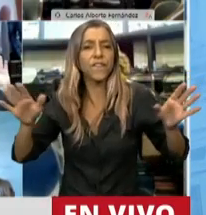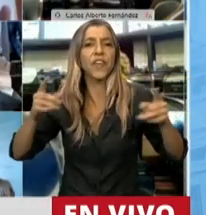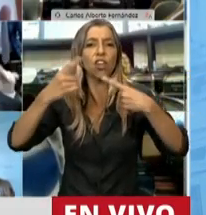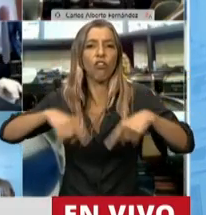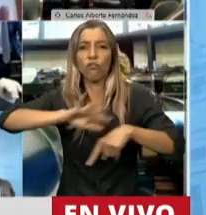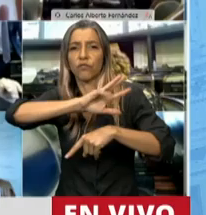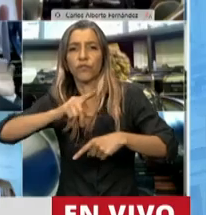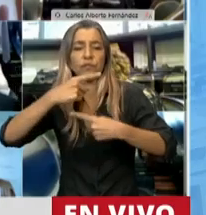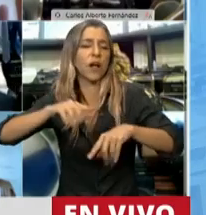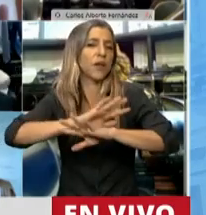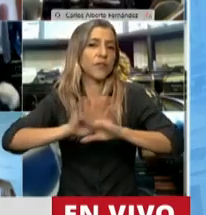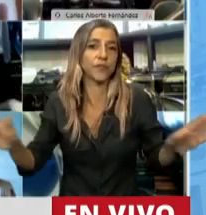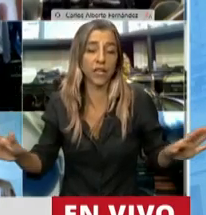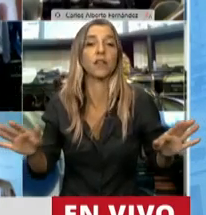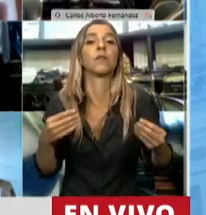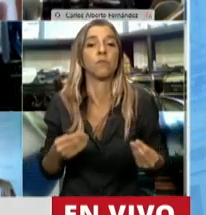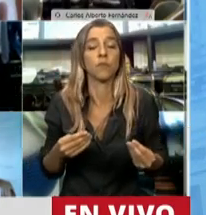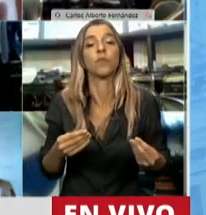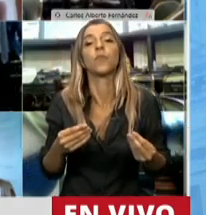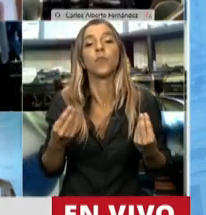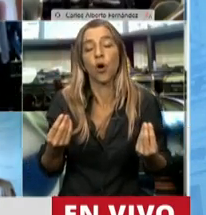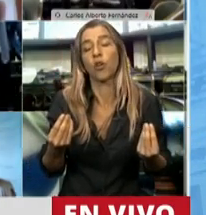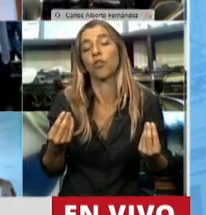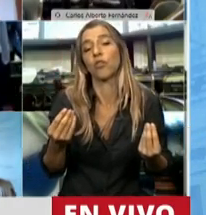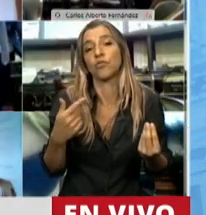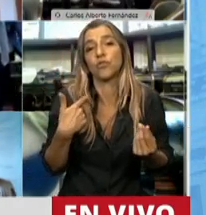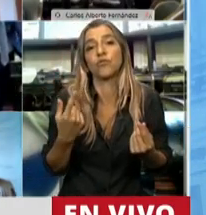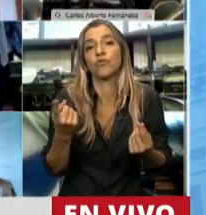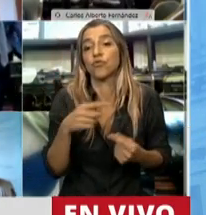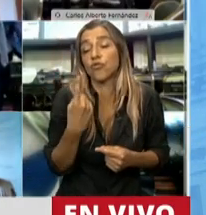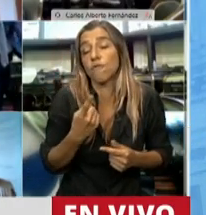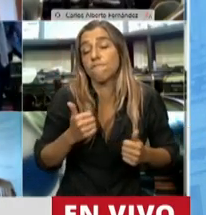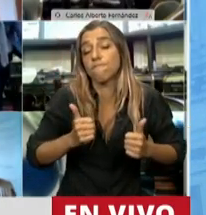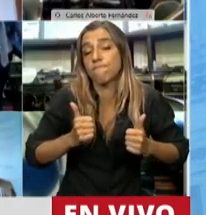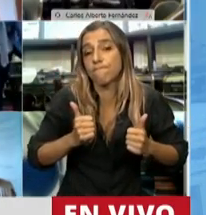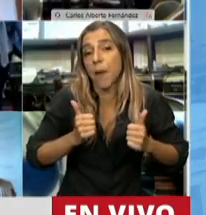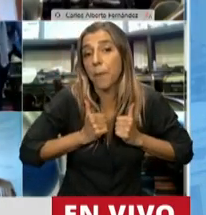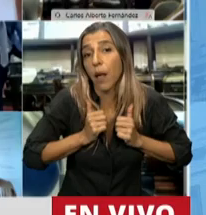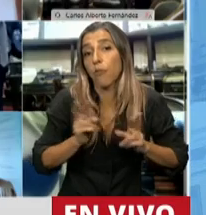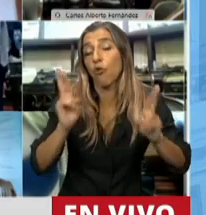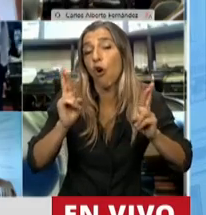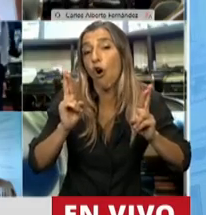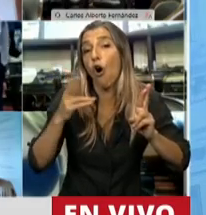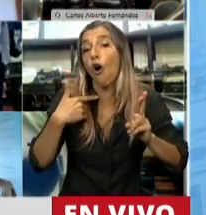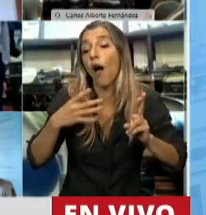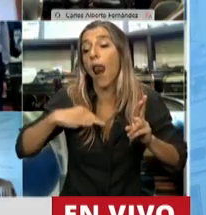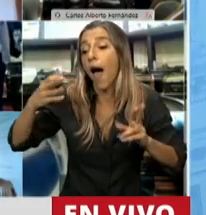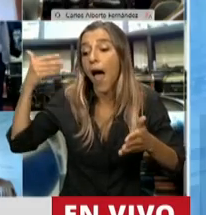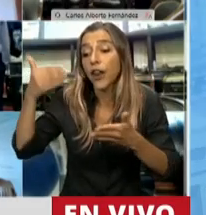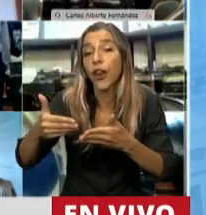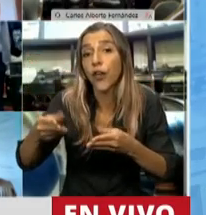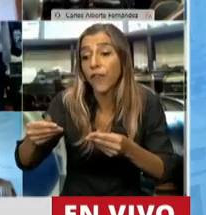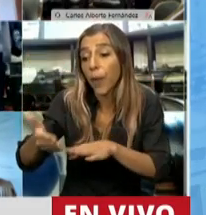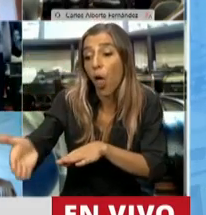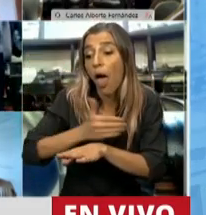guardan sus producciones a la intemperie. Por lo tanto, espero y deseo que antes de fin de año esta Cámara pueda